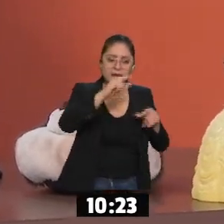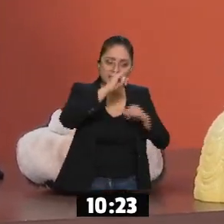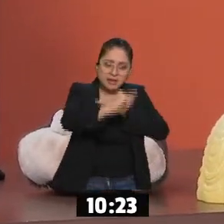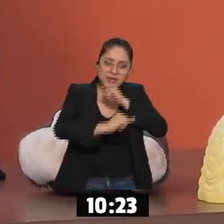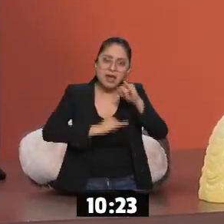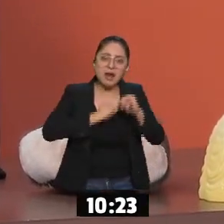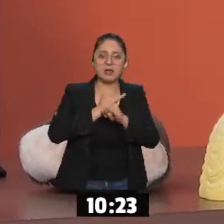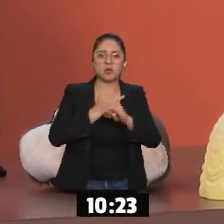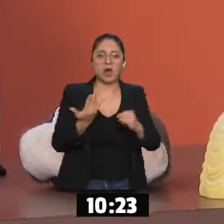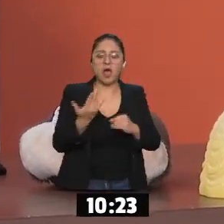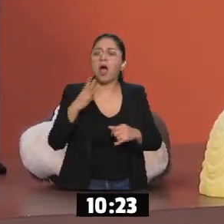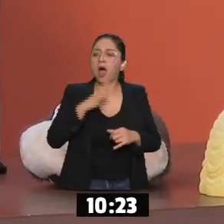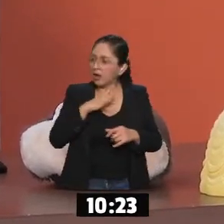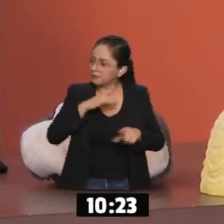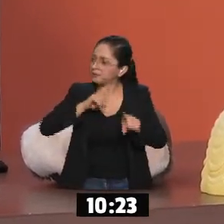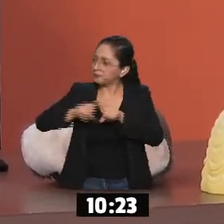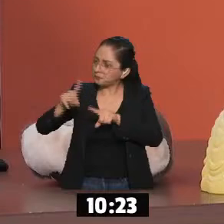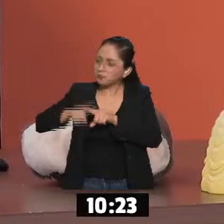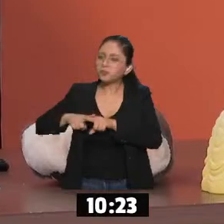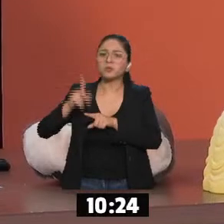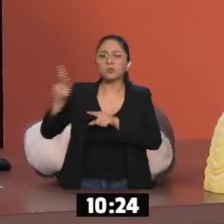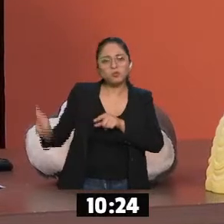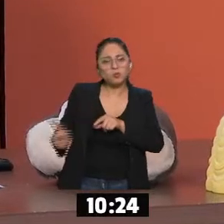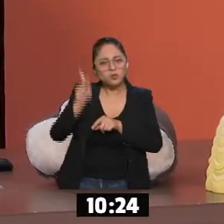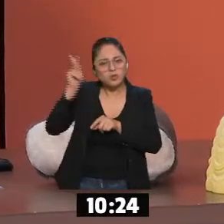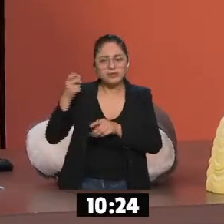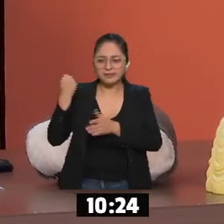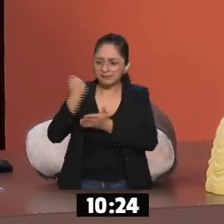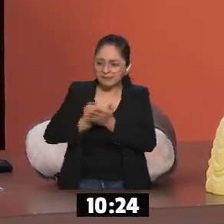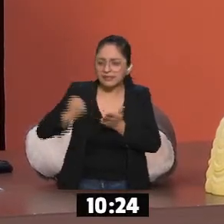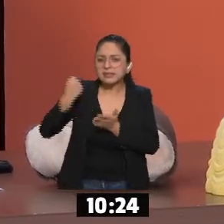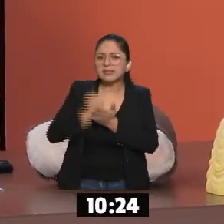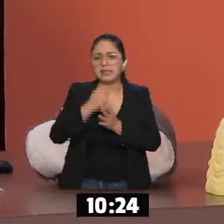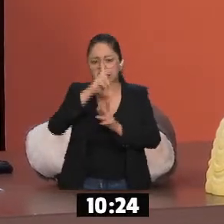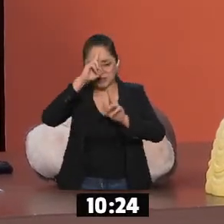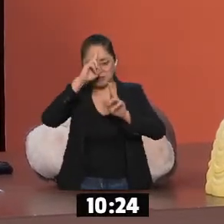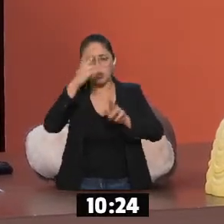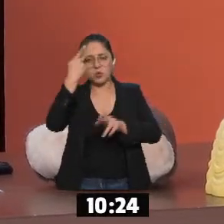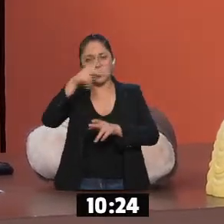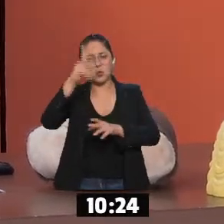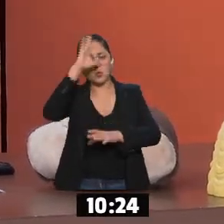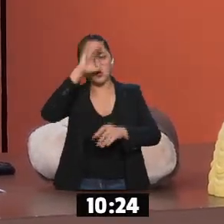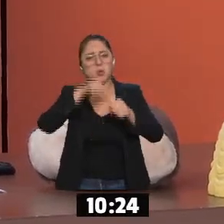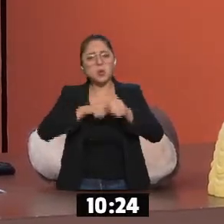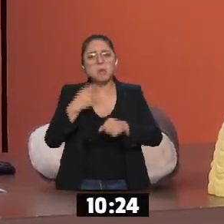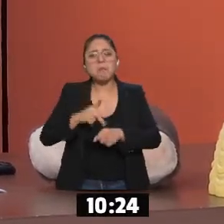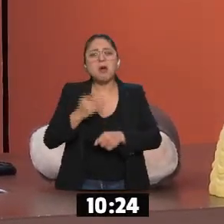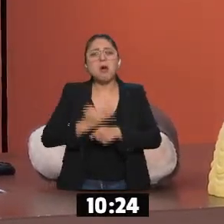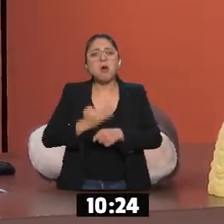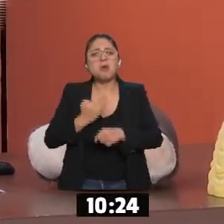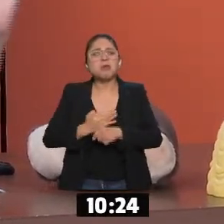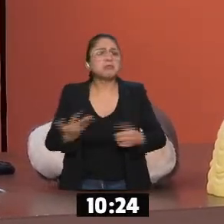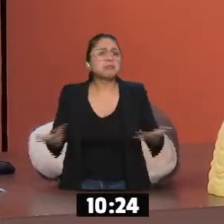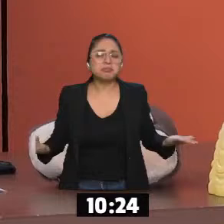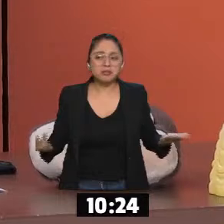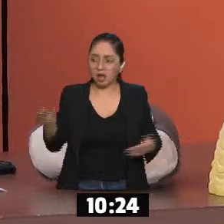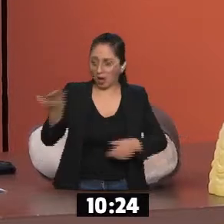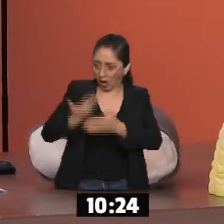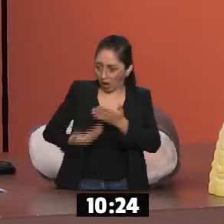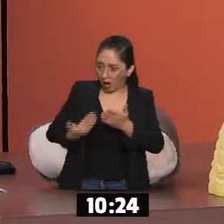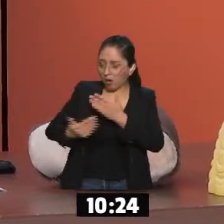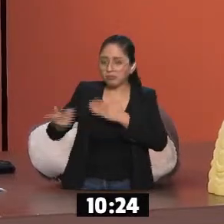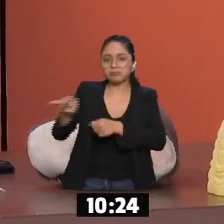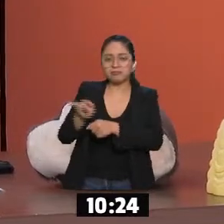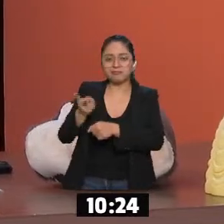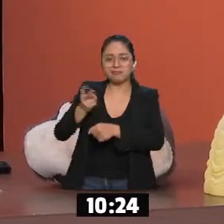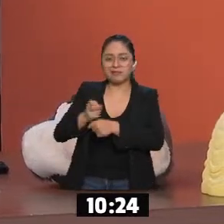hay pueblos todavía en resistencia y culturas en resistencia, pero, hijo, man, no hay mucho que festejar. Tenemos una gran invitada, ella